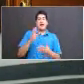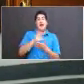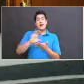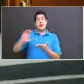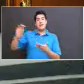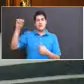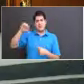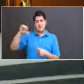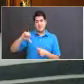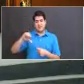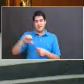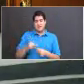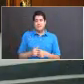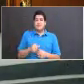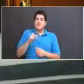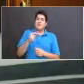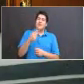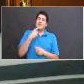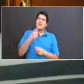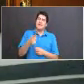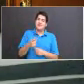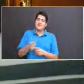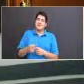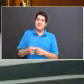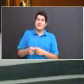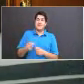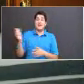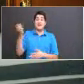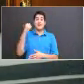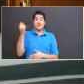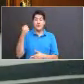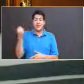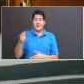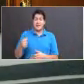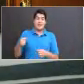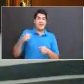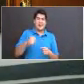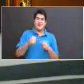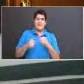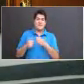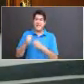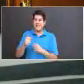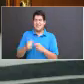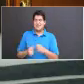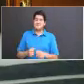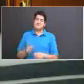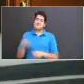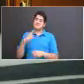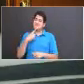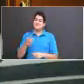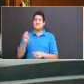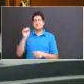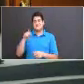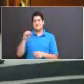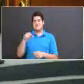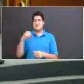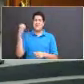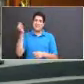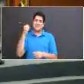Usted me está diciendo, hermano, que suerte que le han metido a la gran penqueaga. Sí, hermano, fue una gran suerte para él.